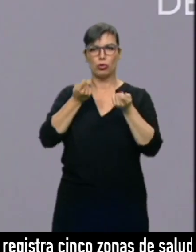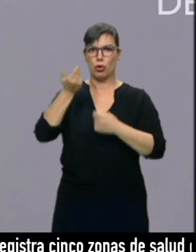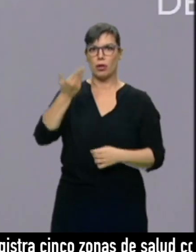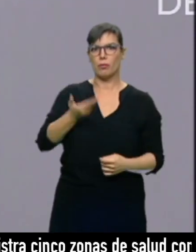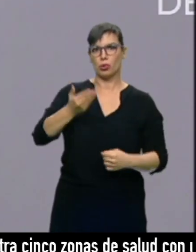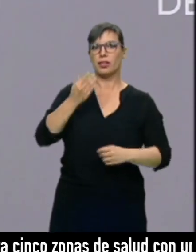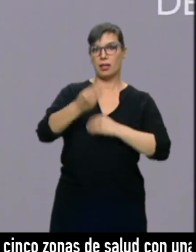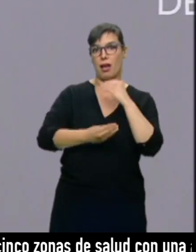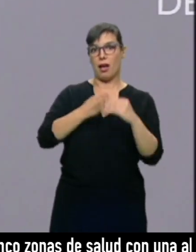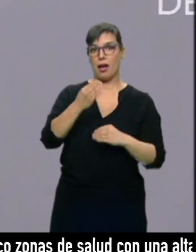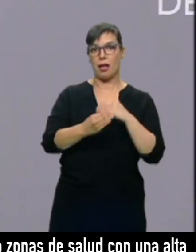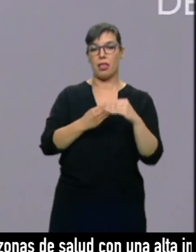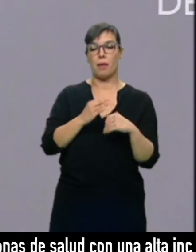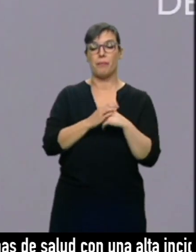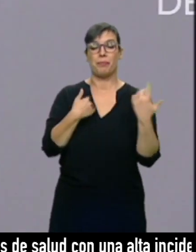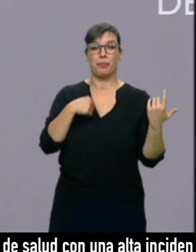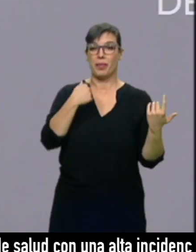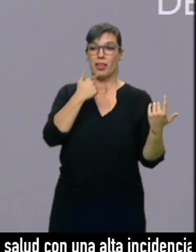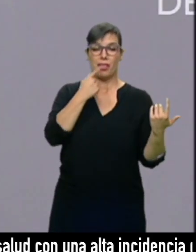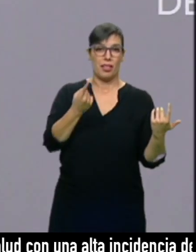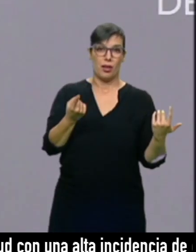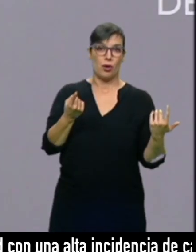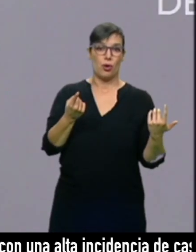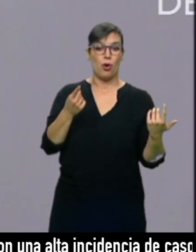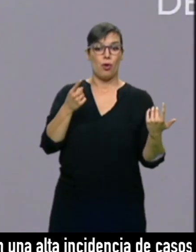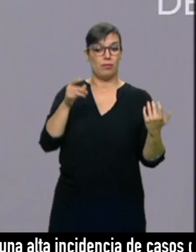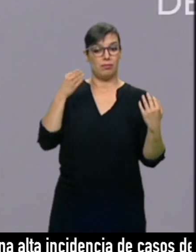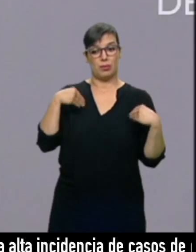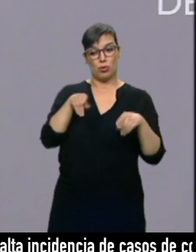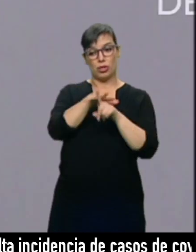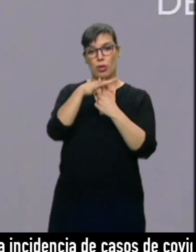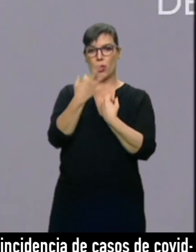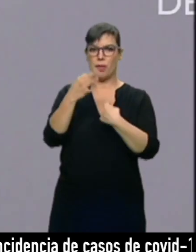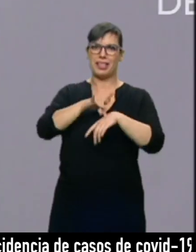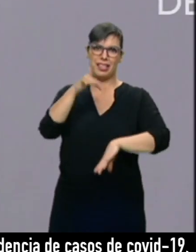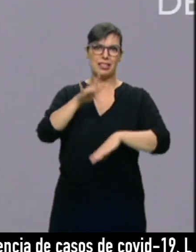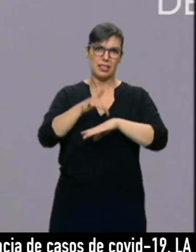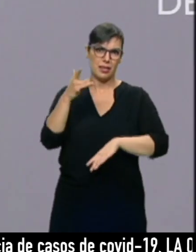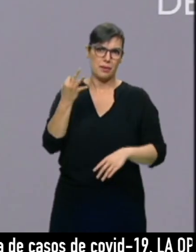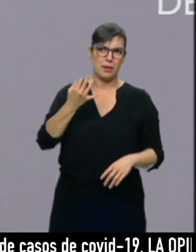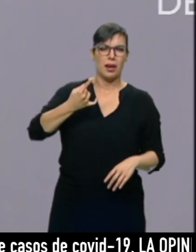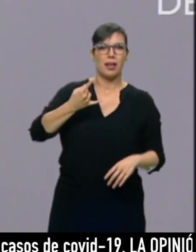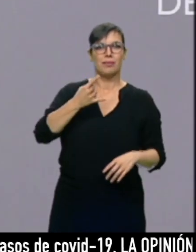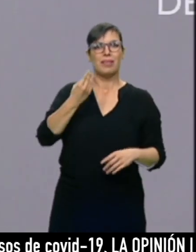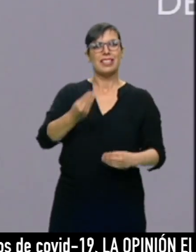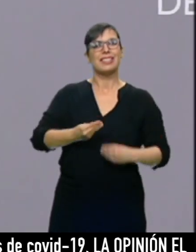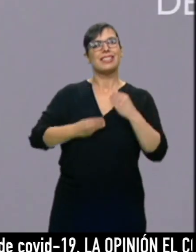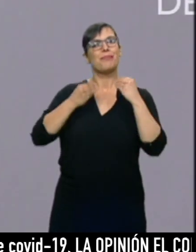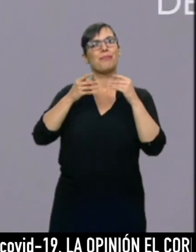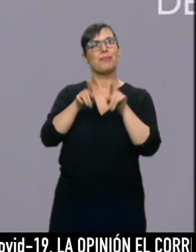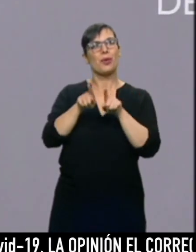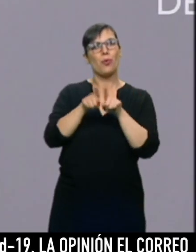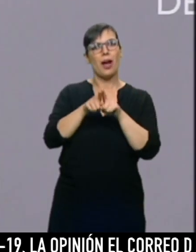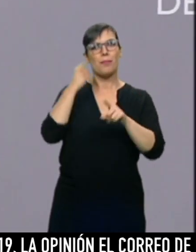importantes. Ya digo que en esta situación hay que ser sensible y quizás a toro pasado siempre es fácil decir podía haber